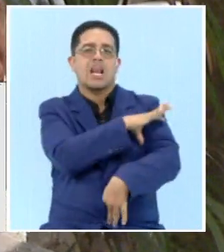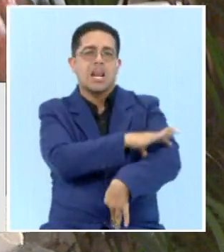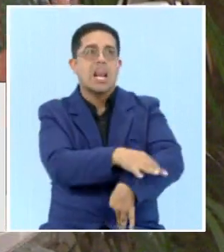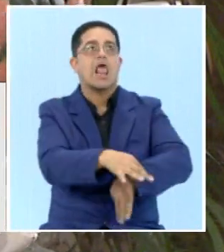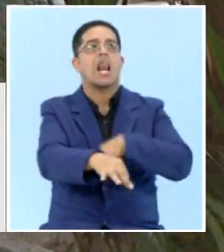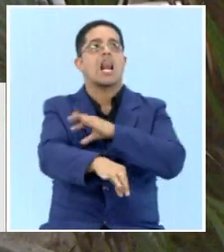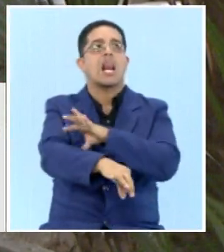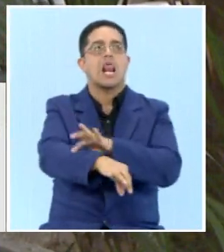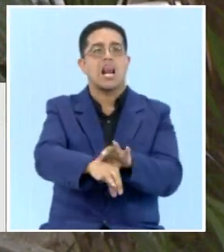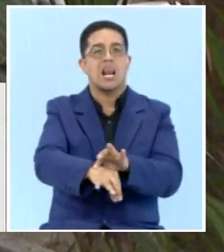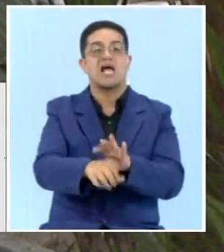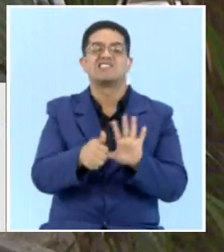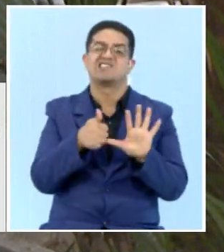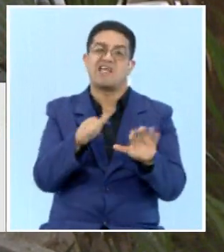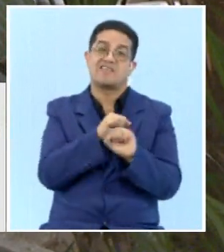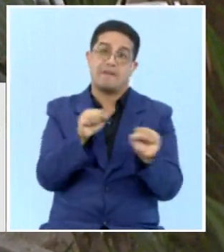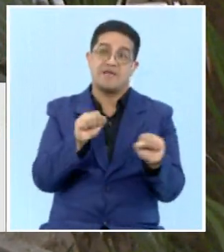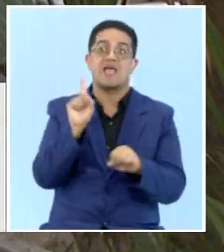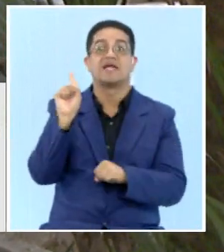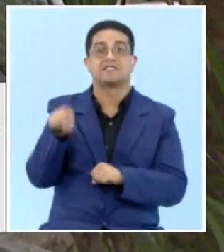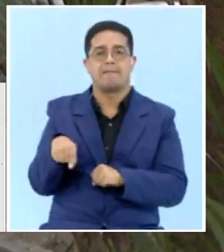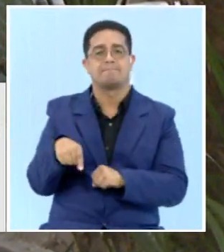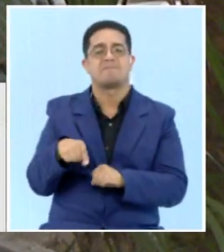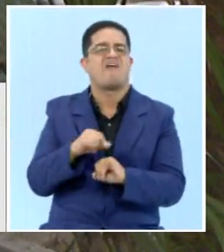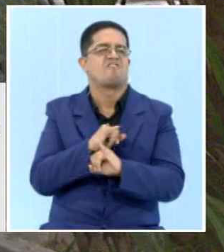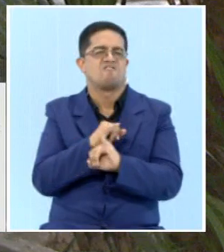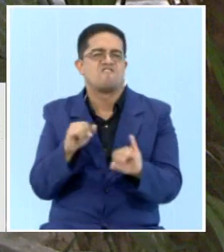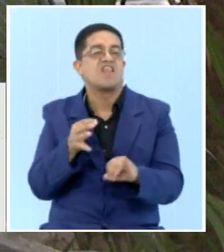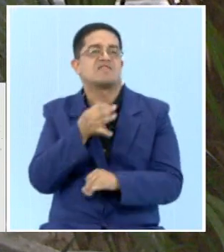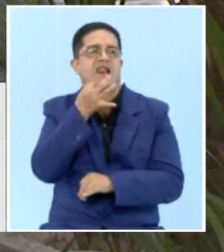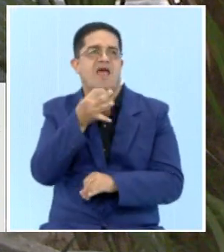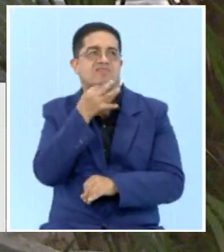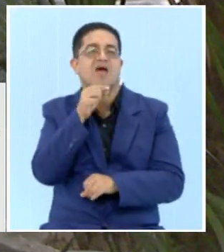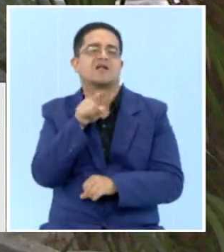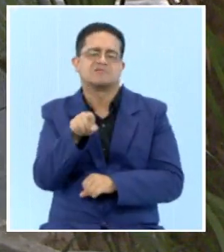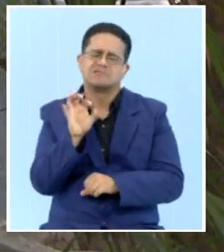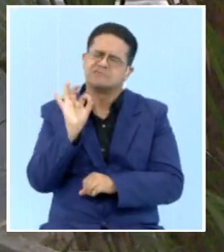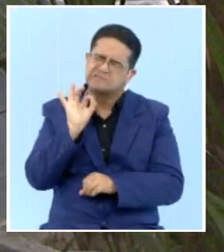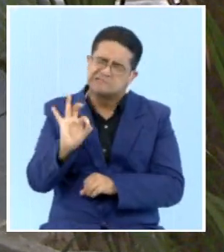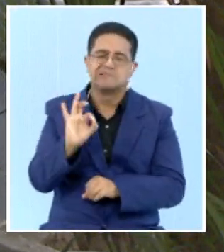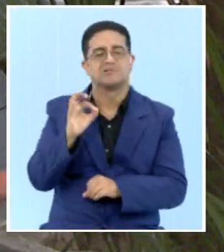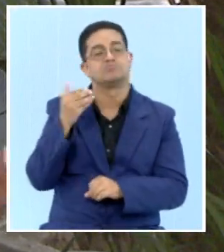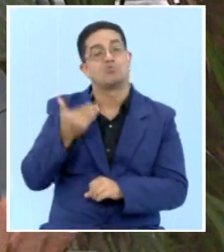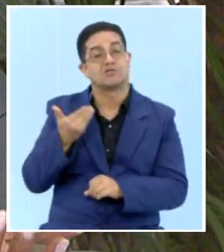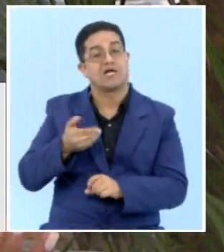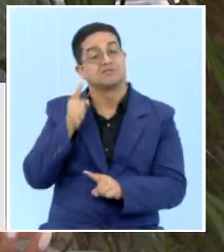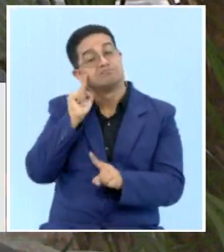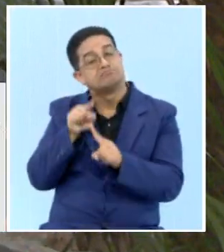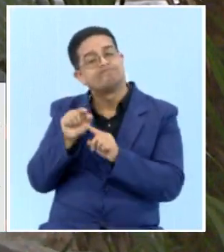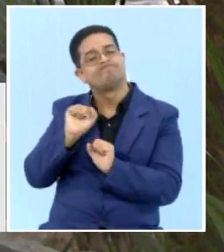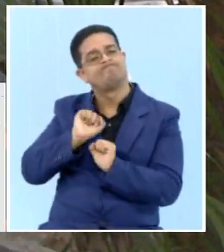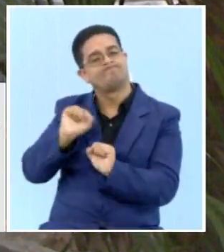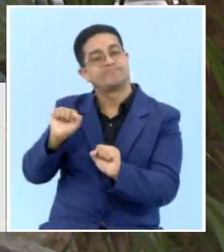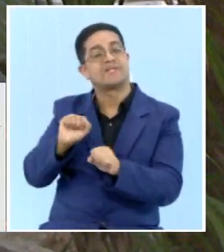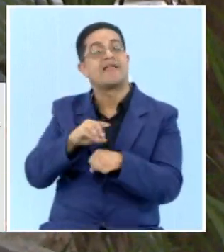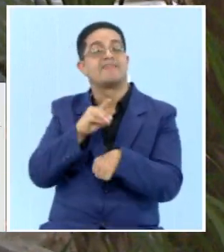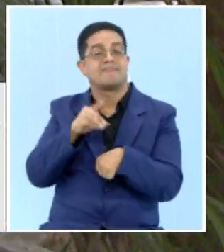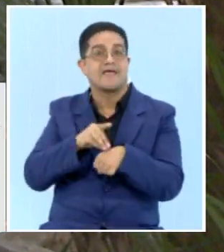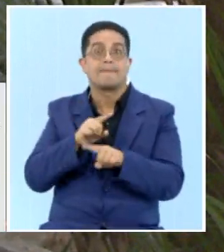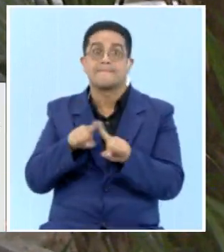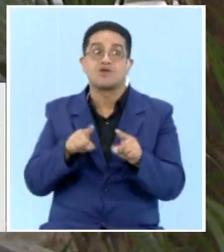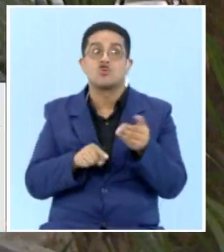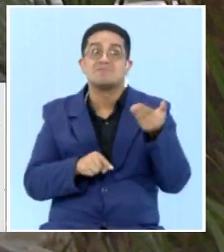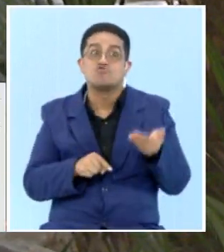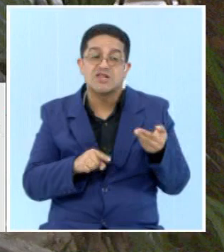particularmente a las 6 de la mañana y al final de la tarde, son las medidas preventivas, digamos, más importantes para dengue, pero el reposo, estar en casa,